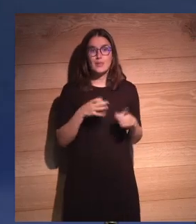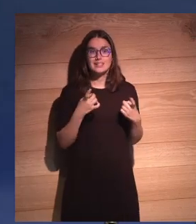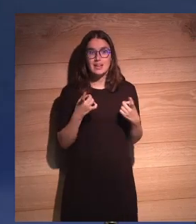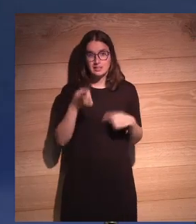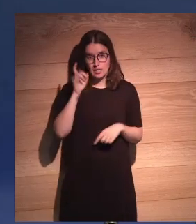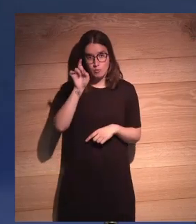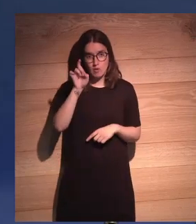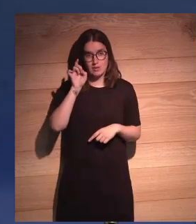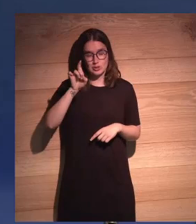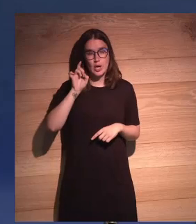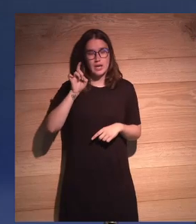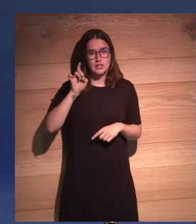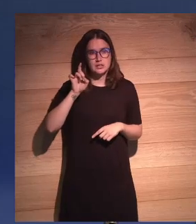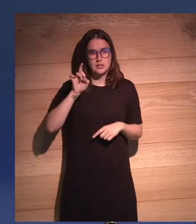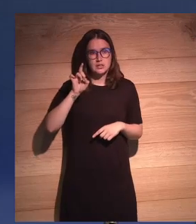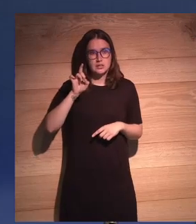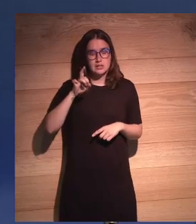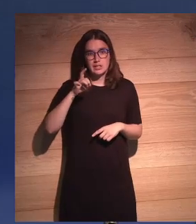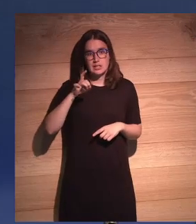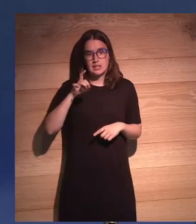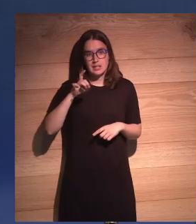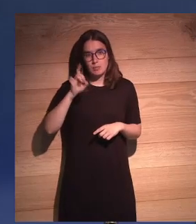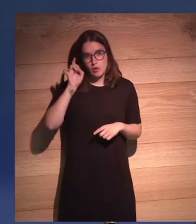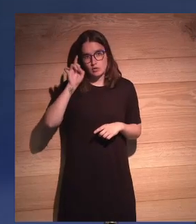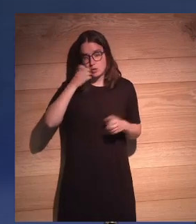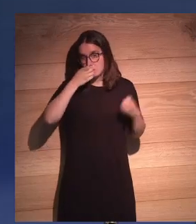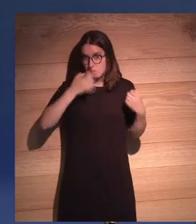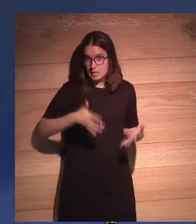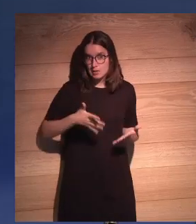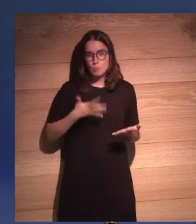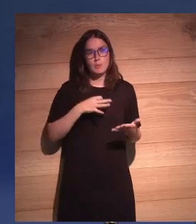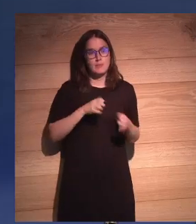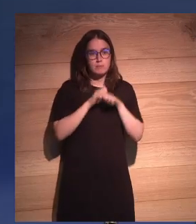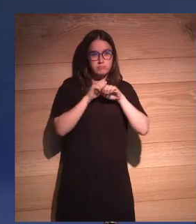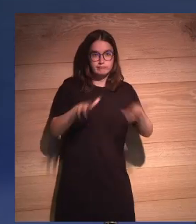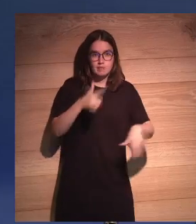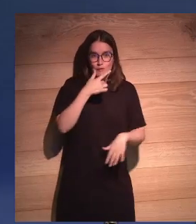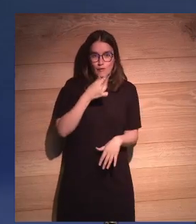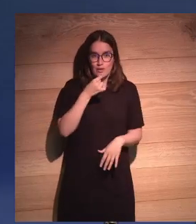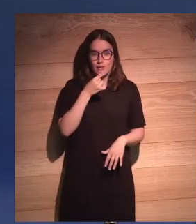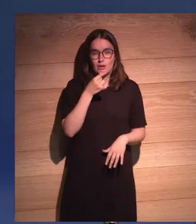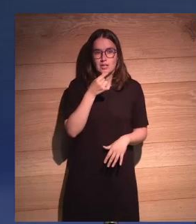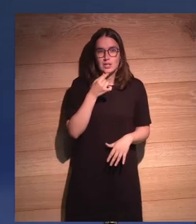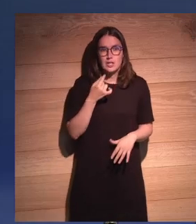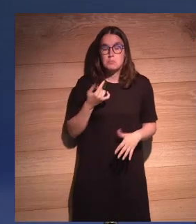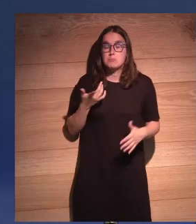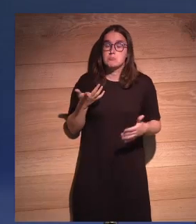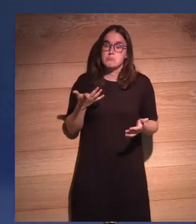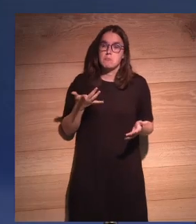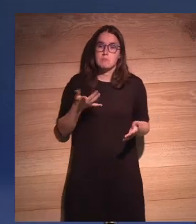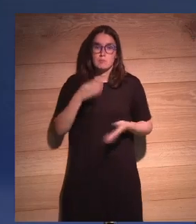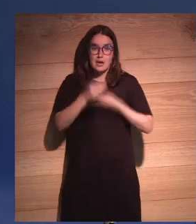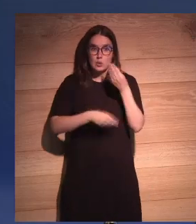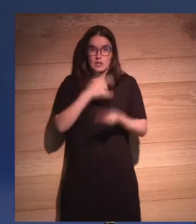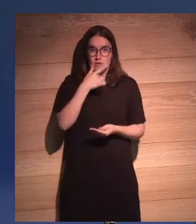necesitan profesores y profesores que sean buenos, son fáciles de distribuir, son relativamente sencillos